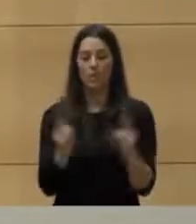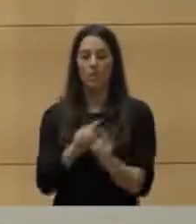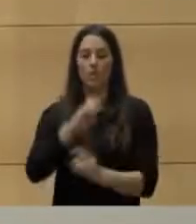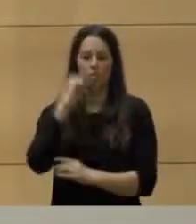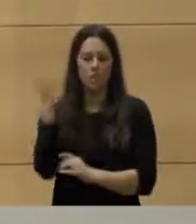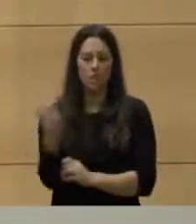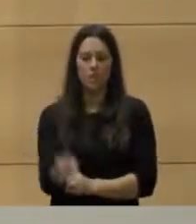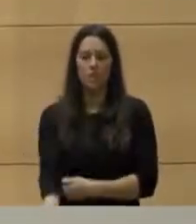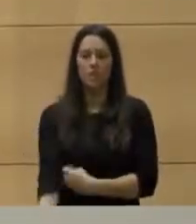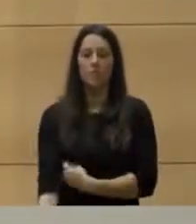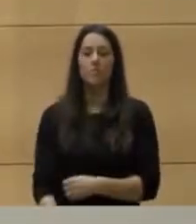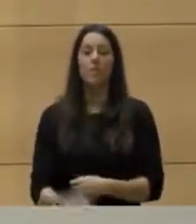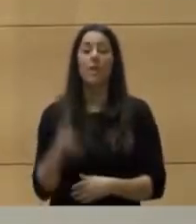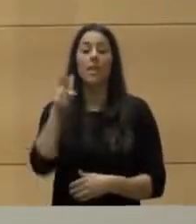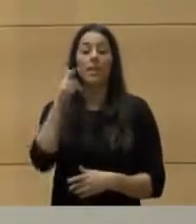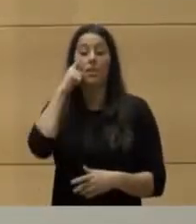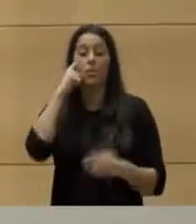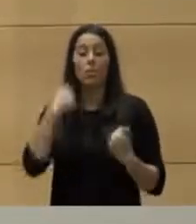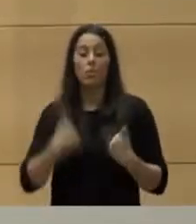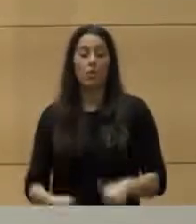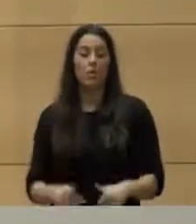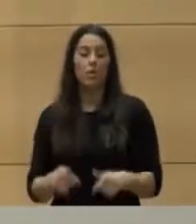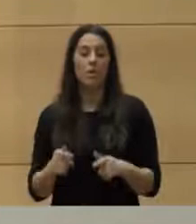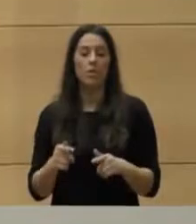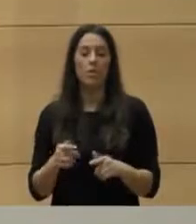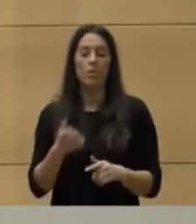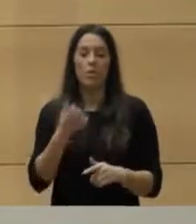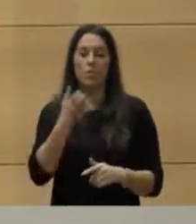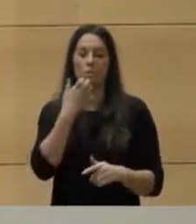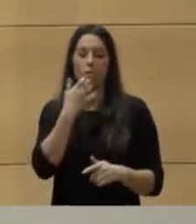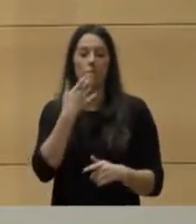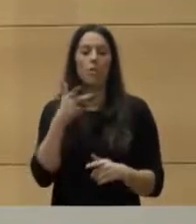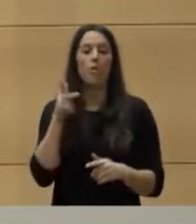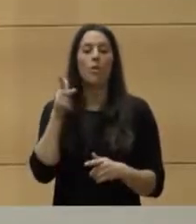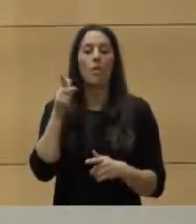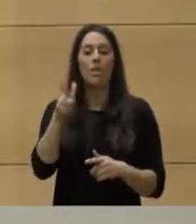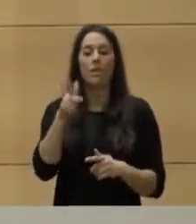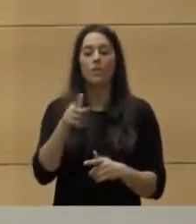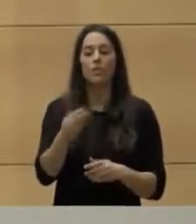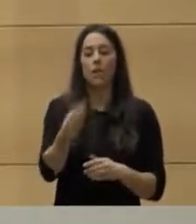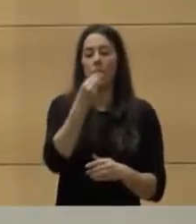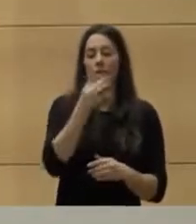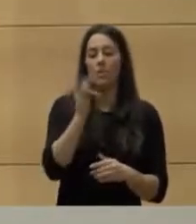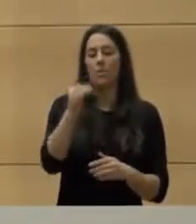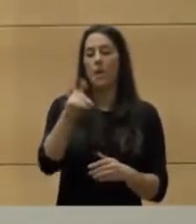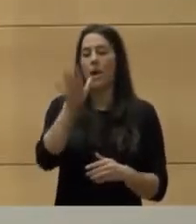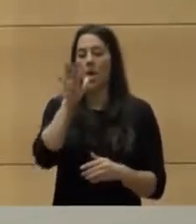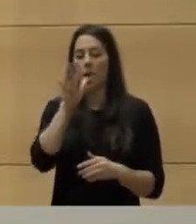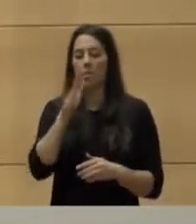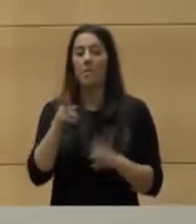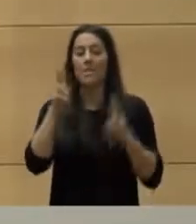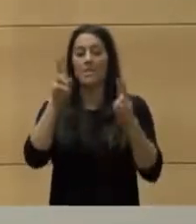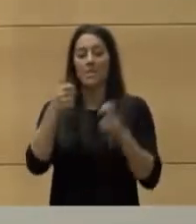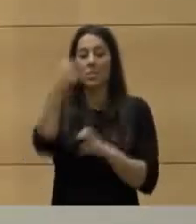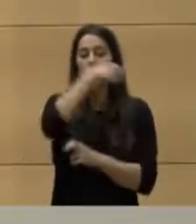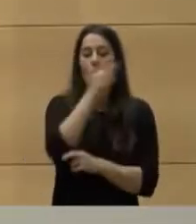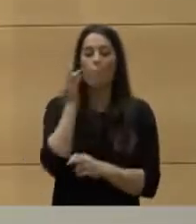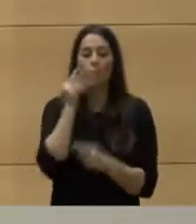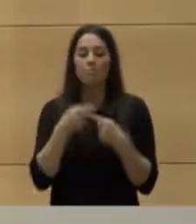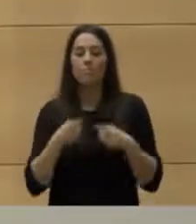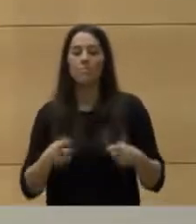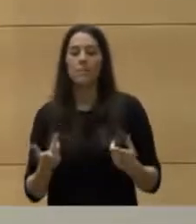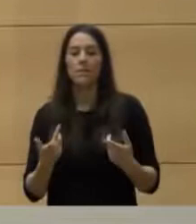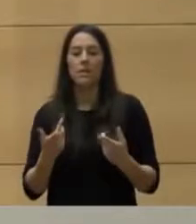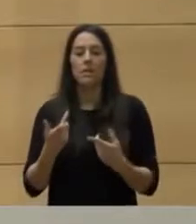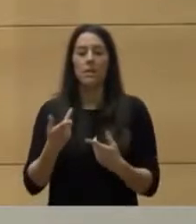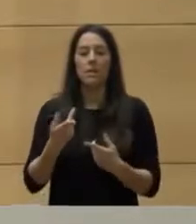etcétera. Derechos humanos con otros nuevos como el derecho a la alimentación y al agua. La cuestión de género con una especificación